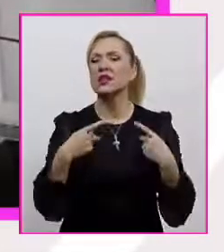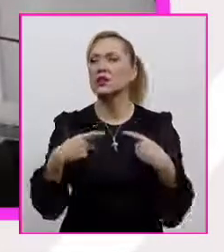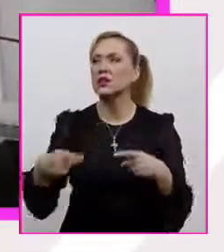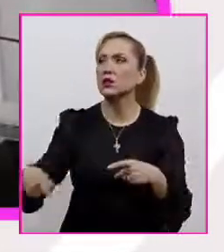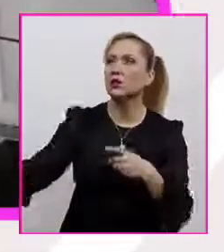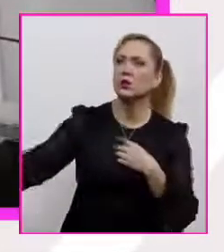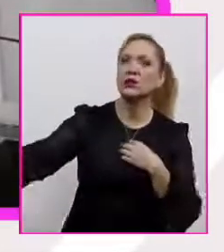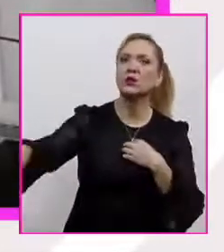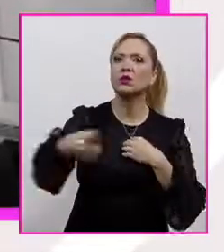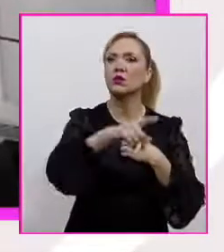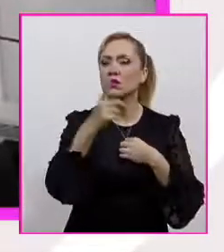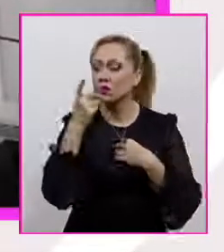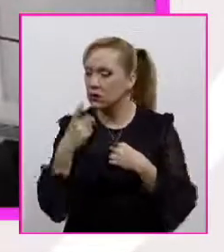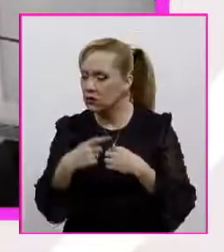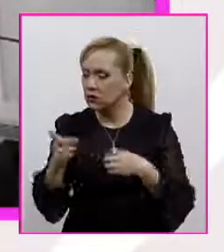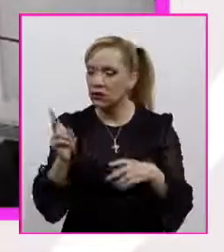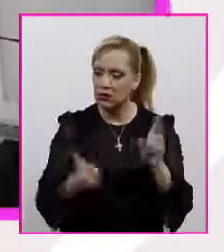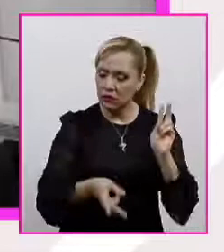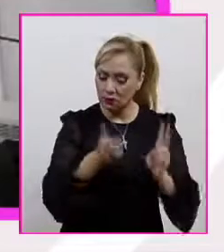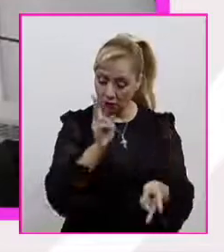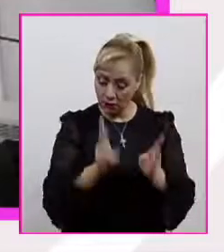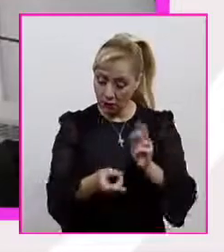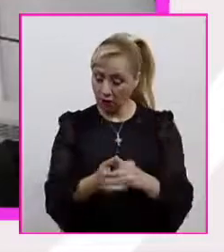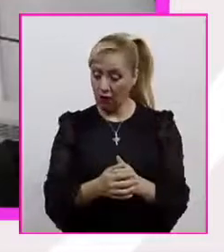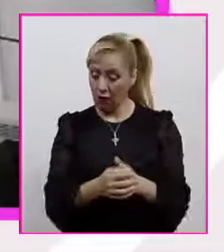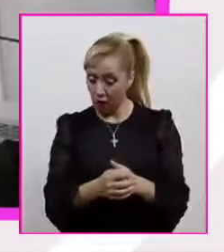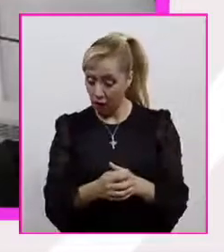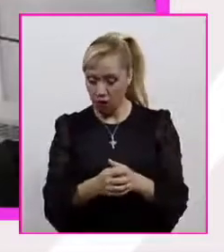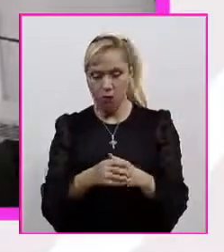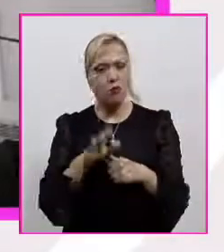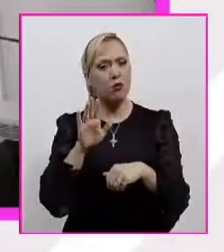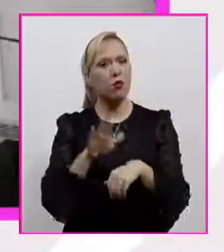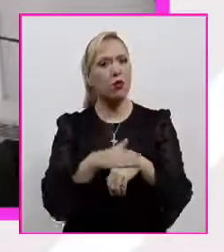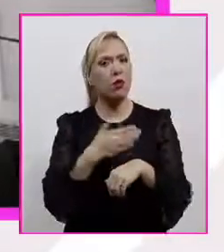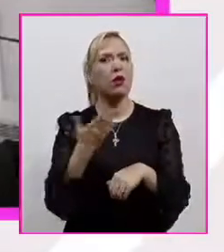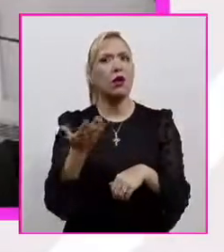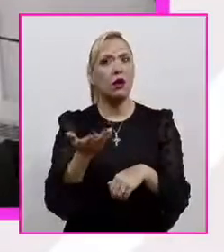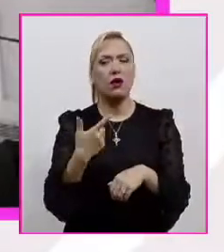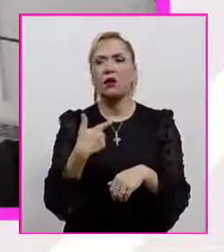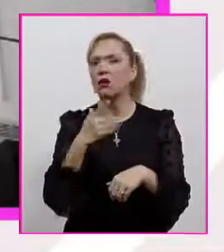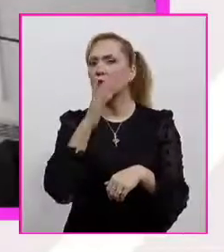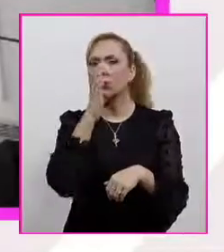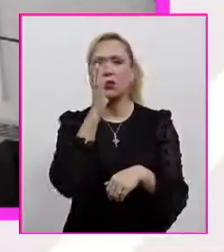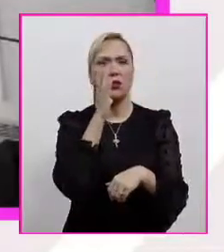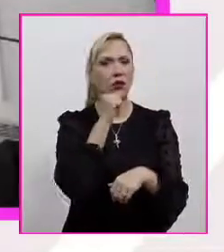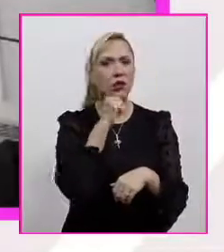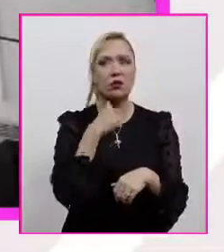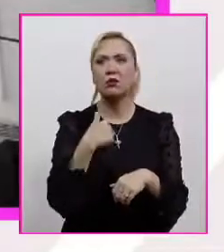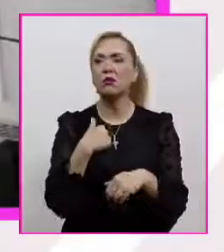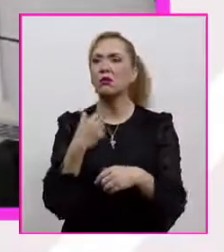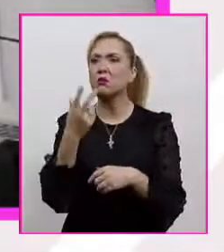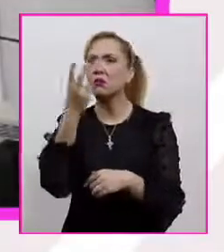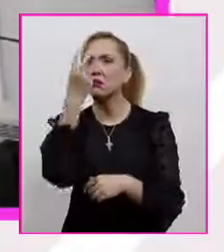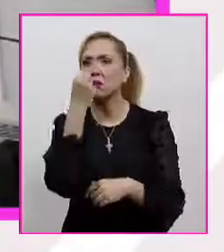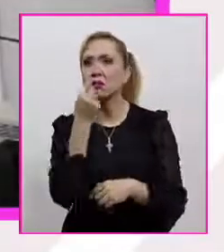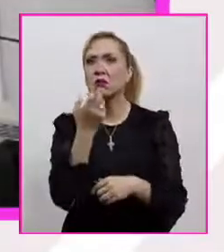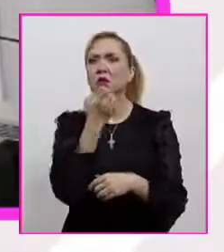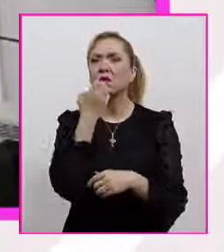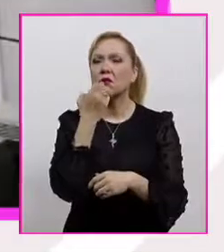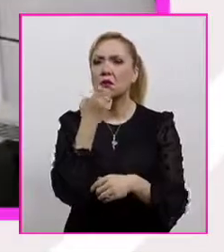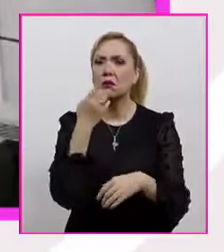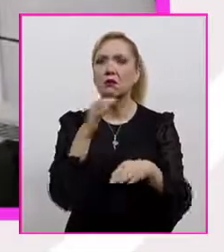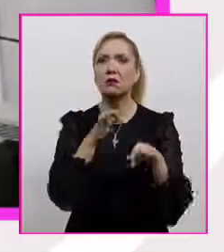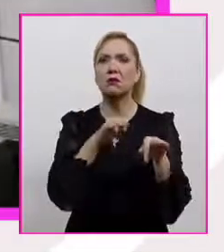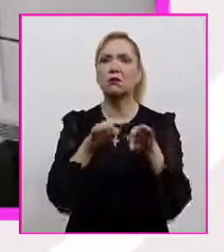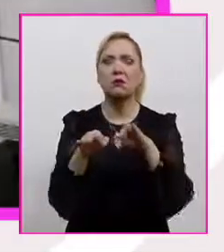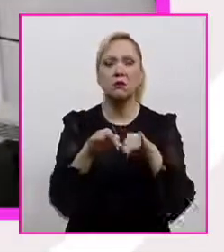nos comentan y nos platican en Asmovilidad. Bueno, ¿y por qué no puedo acceder a estos servicios, a estos derechos? Y como